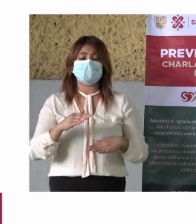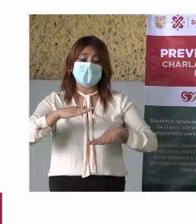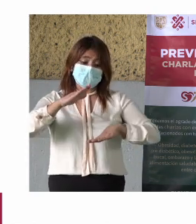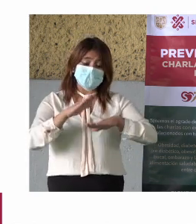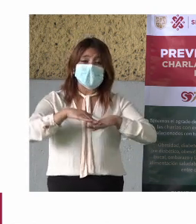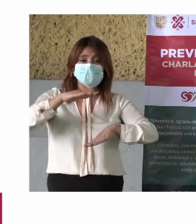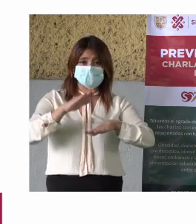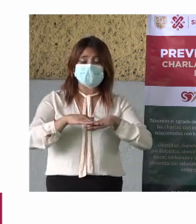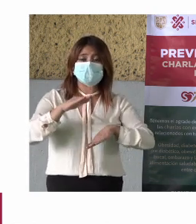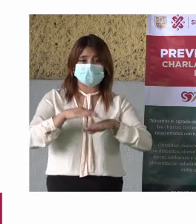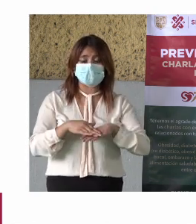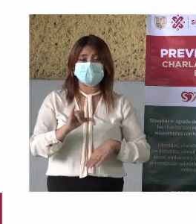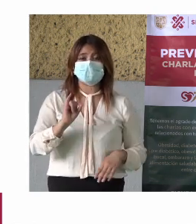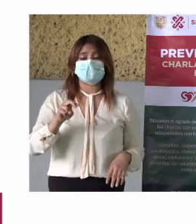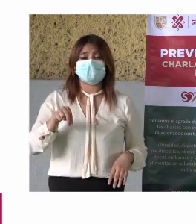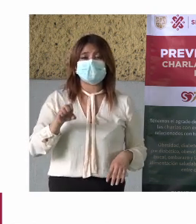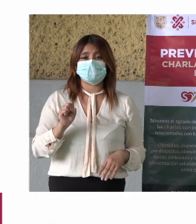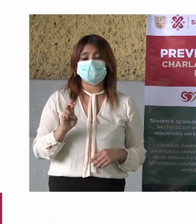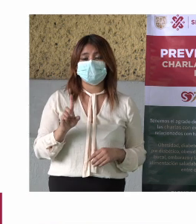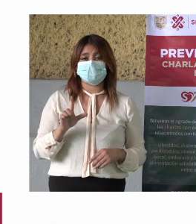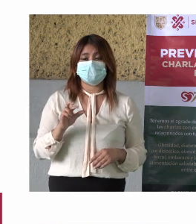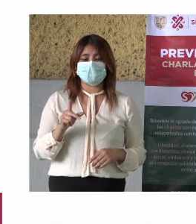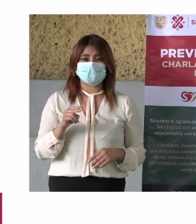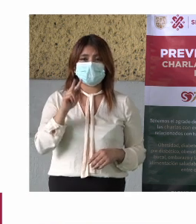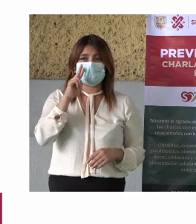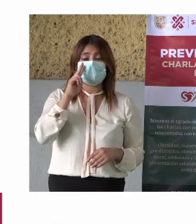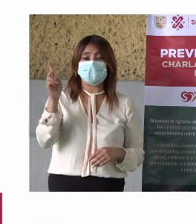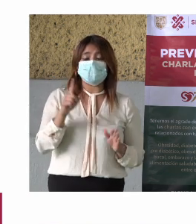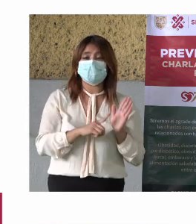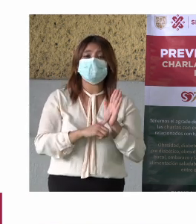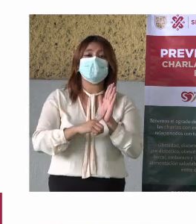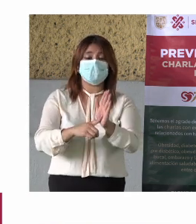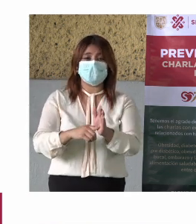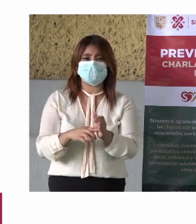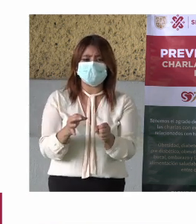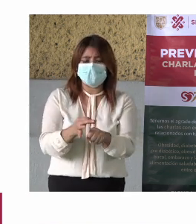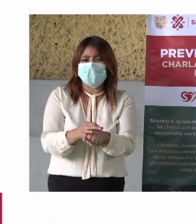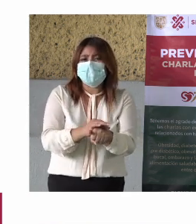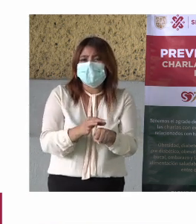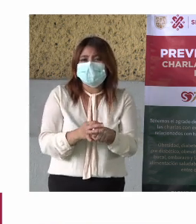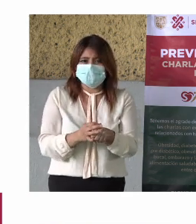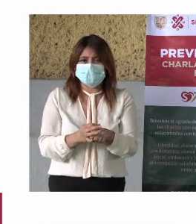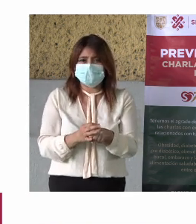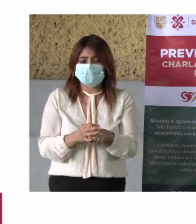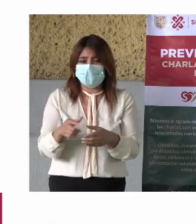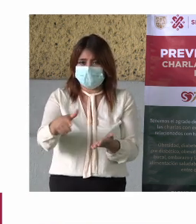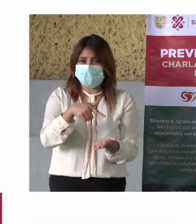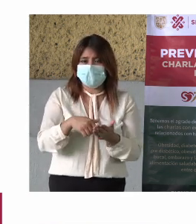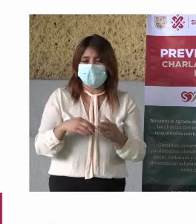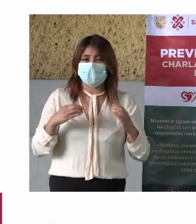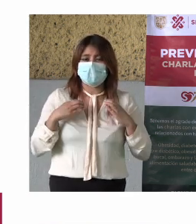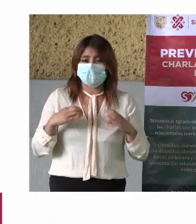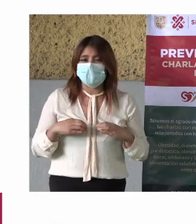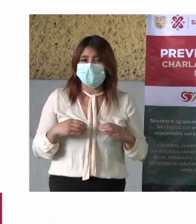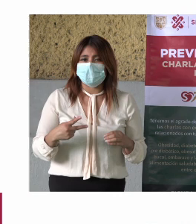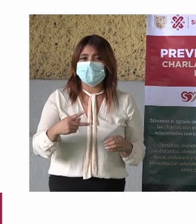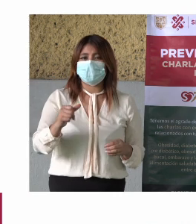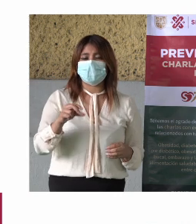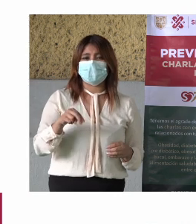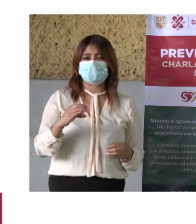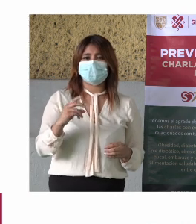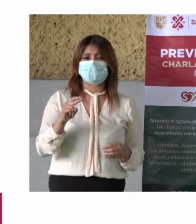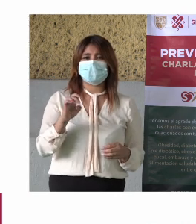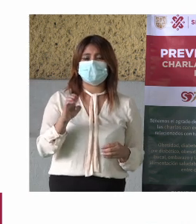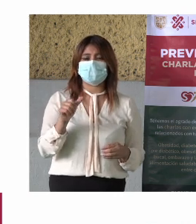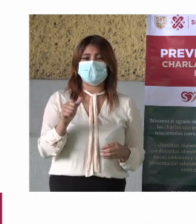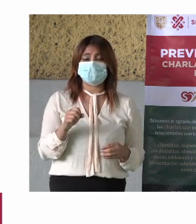este diagrama, podemos ver que este recuadro puede representar una célula del páncreas. Recuerden que el páncreas es la glándula que